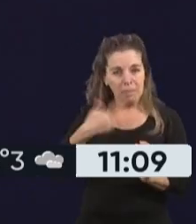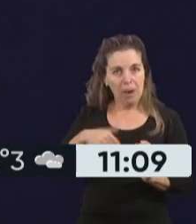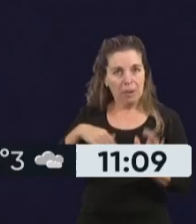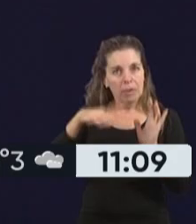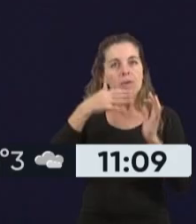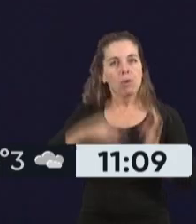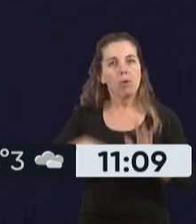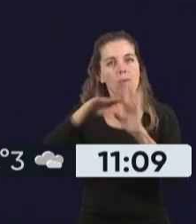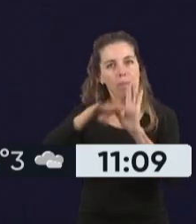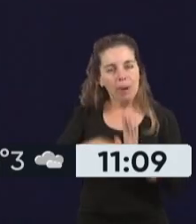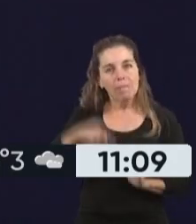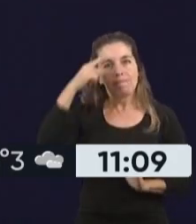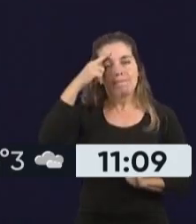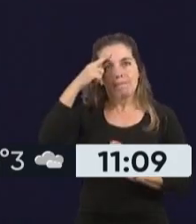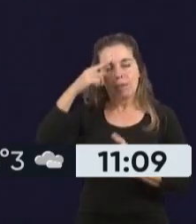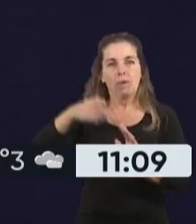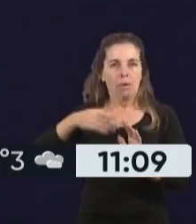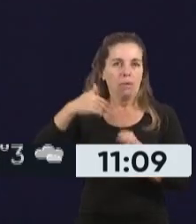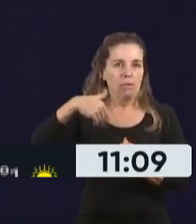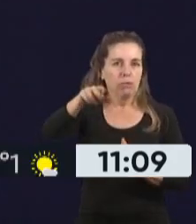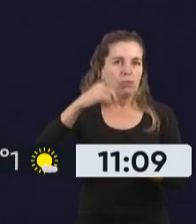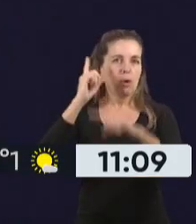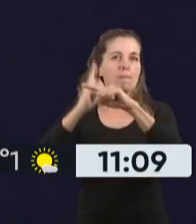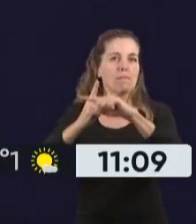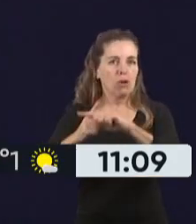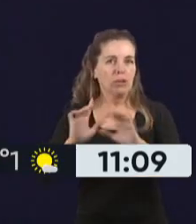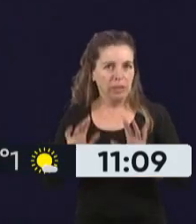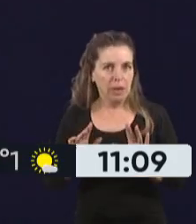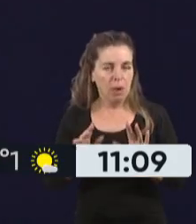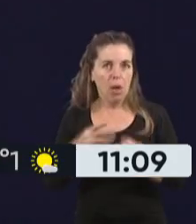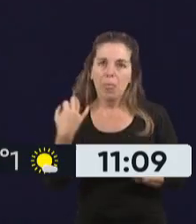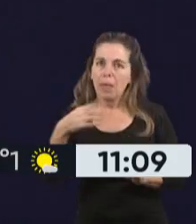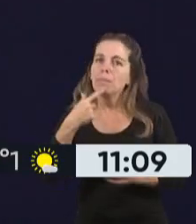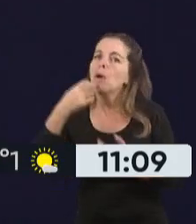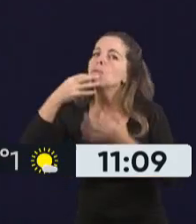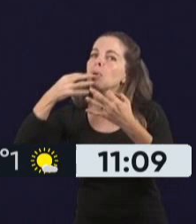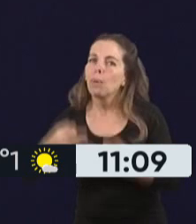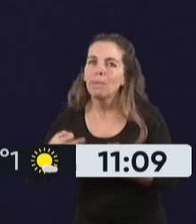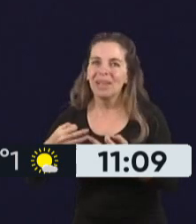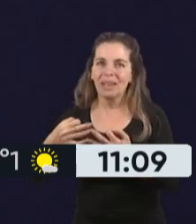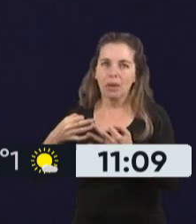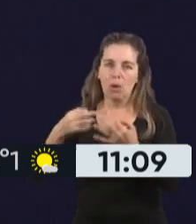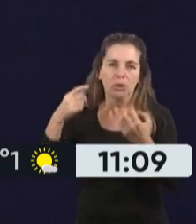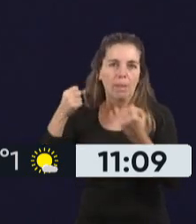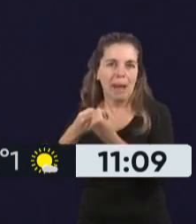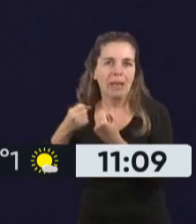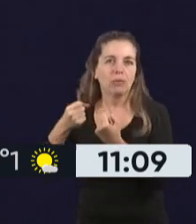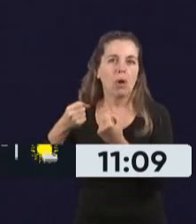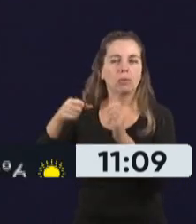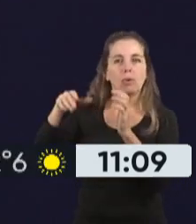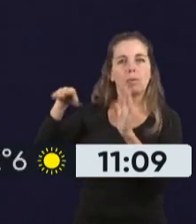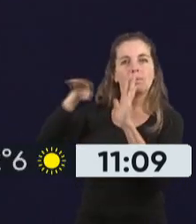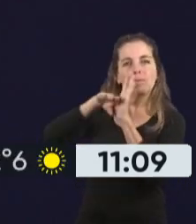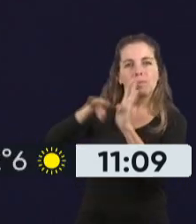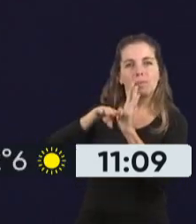y por fin respetar, no solo cumplir con las metas propiamente impuestas